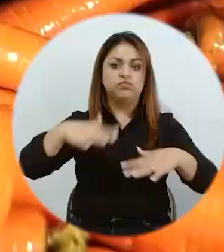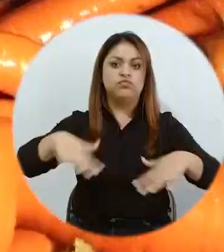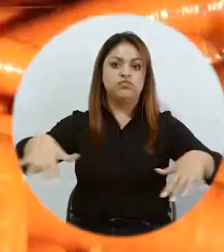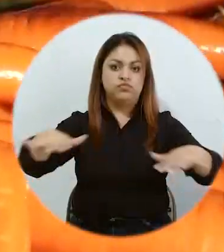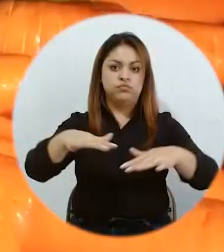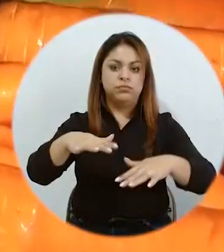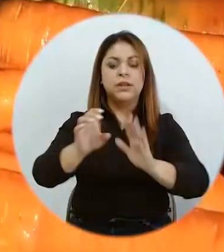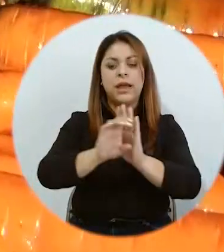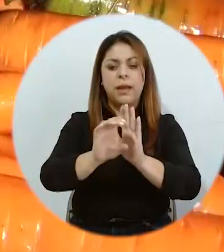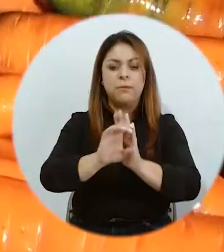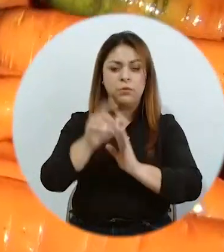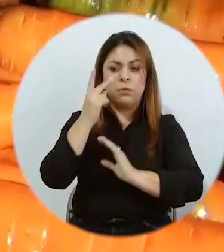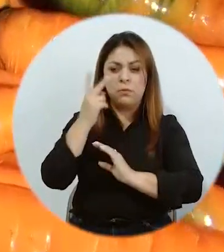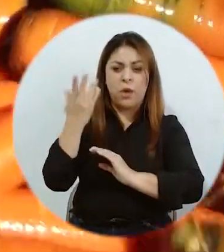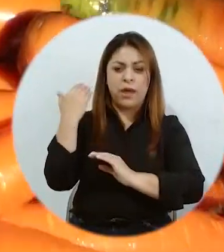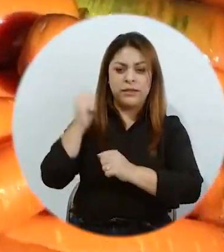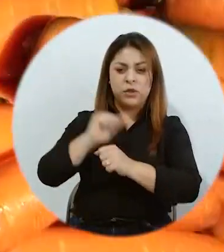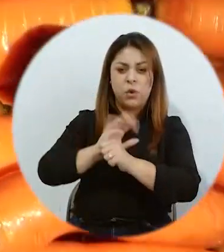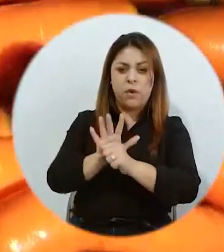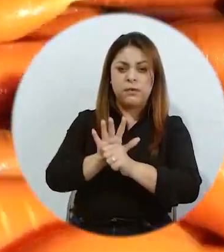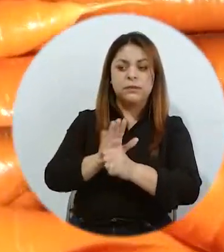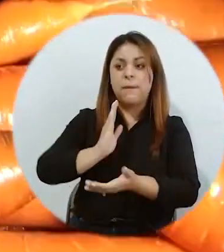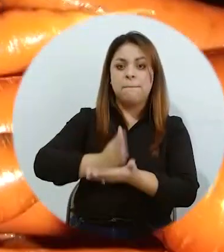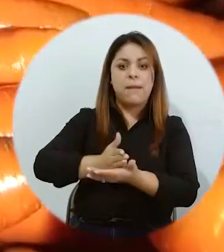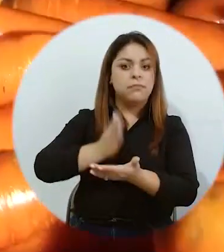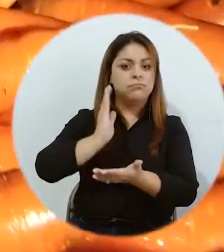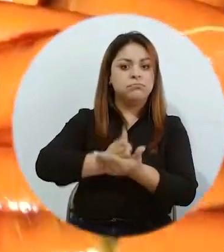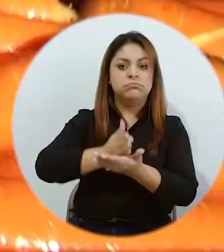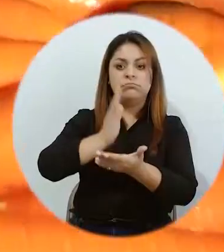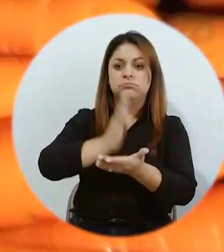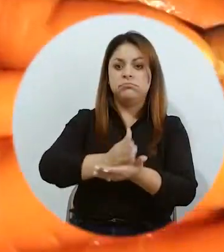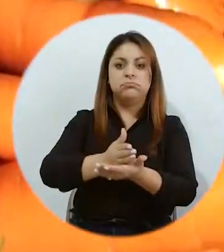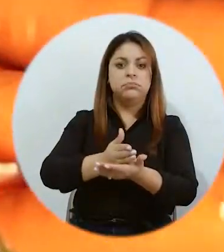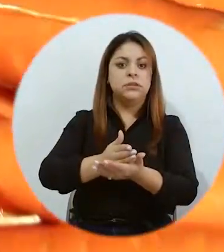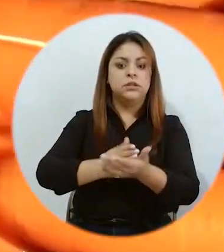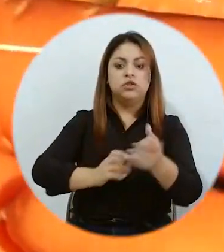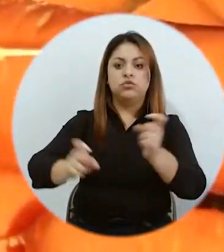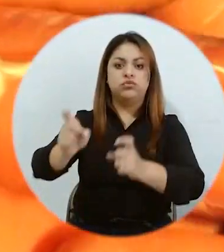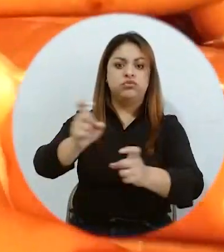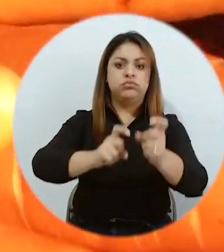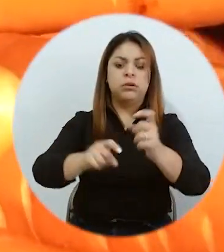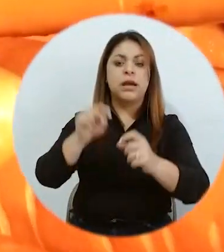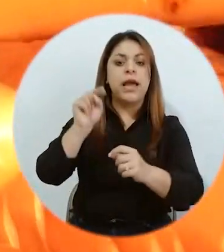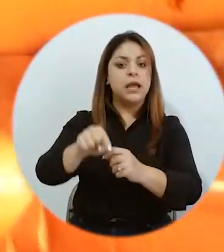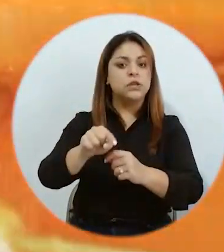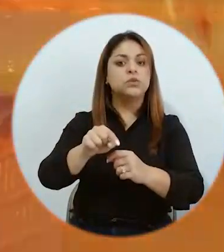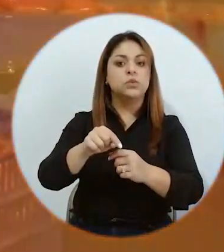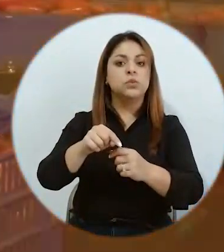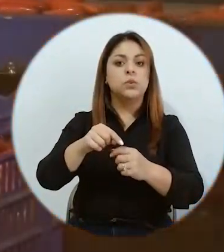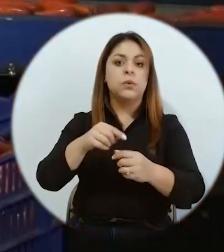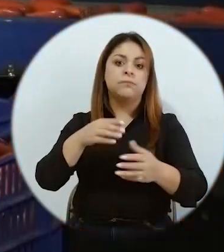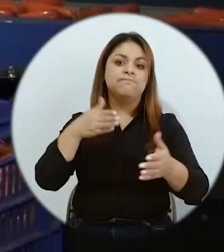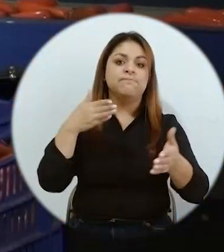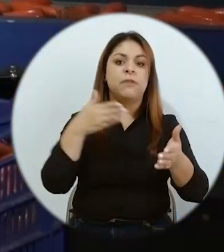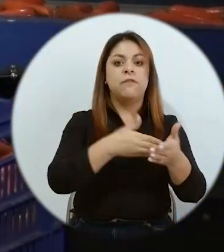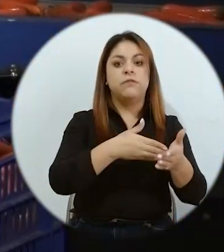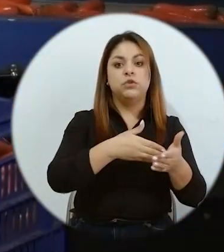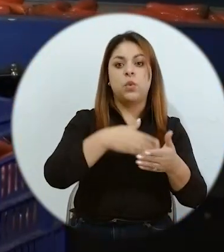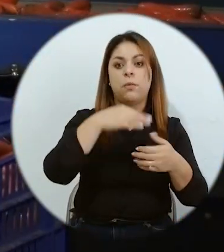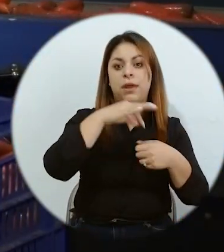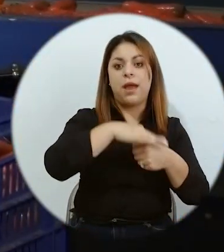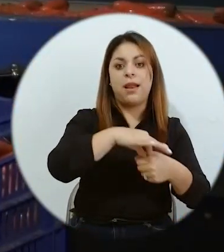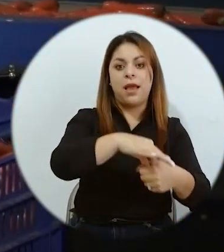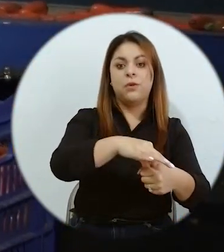pandemia, donde parar el flujo de fertilizantes causó serios problemas para el